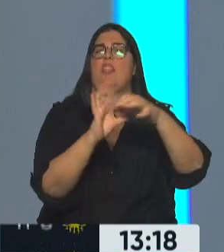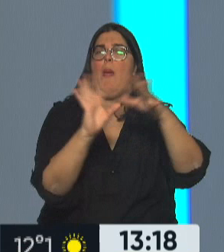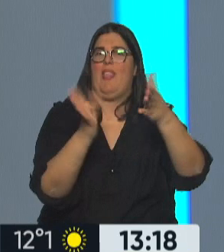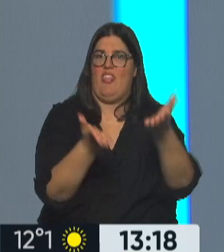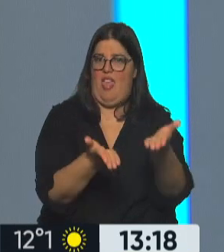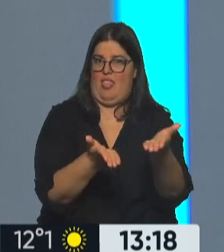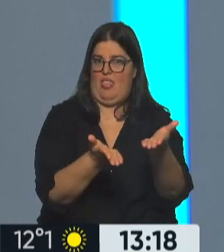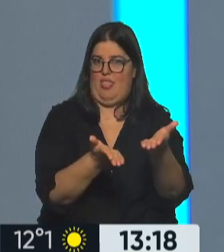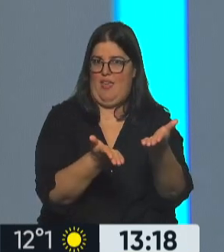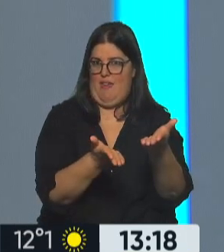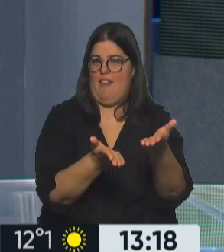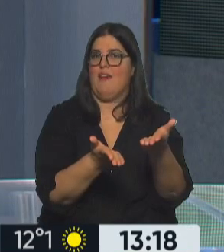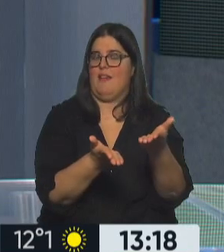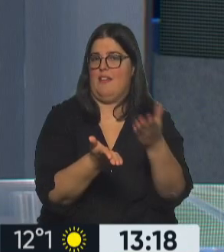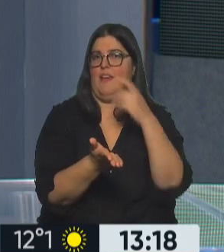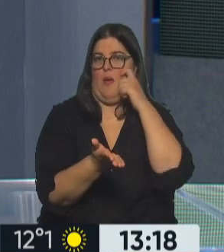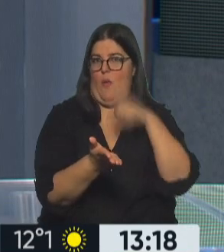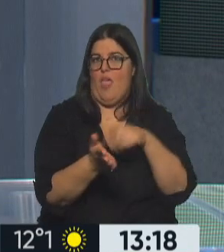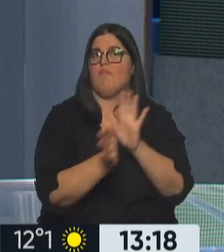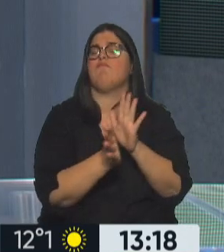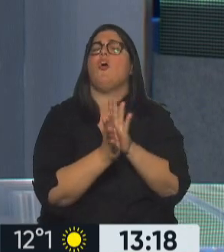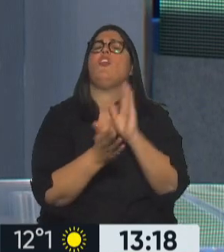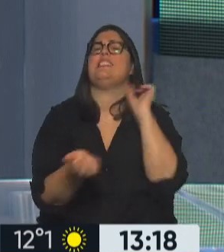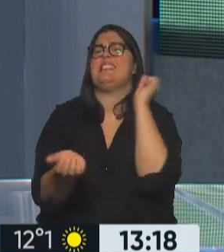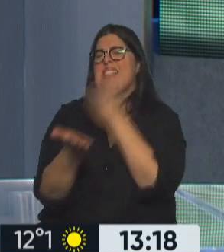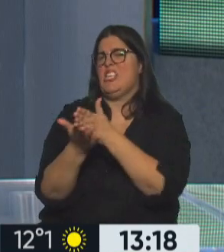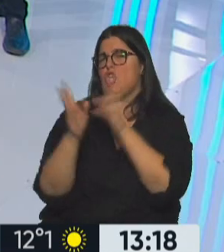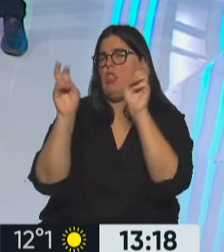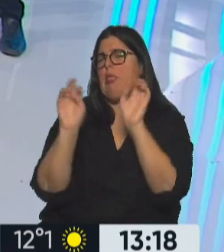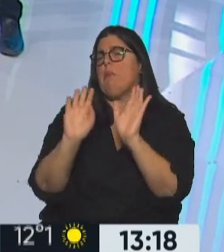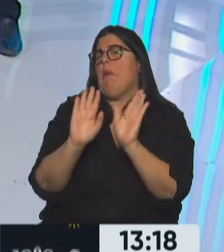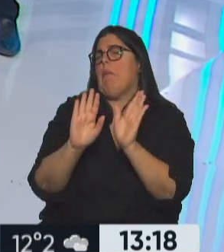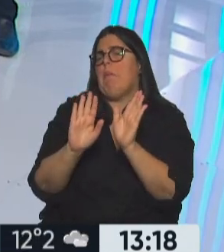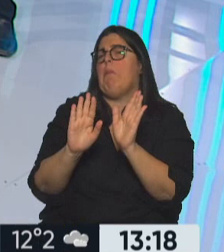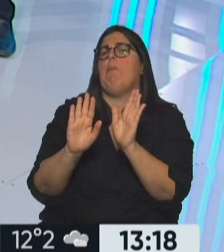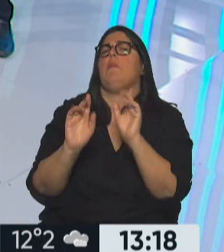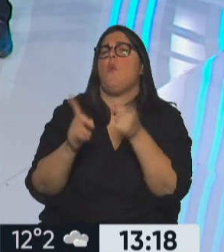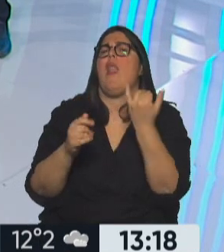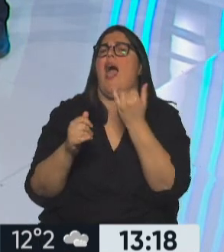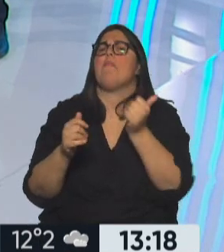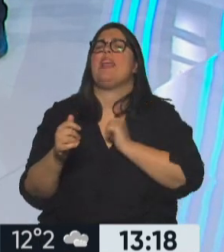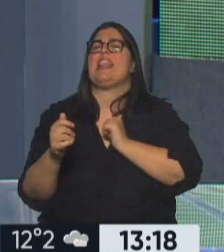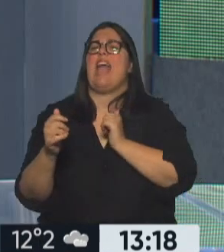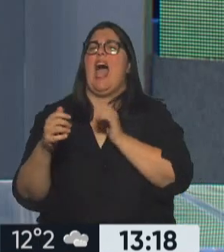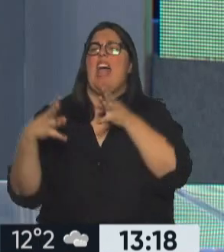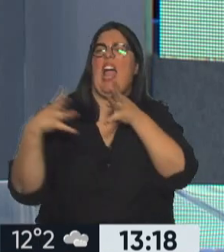digamos, no independientemente de las sanciones, hay un hecho de agresión militar.